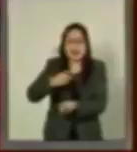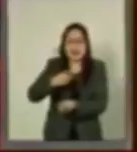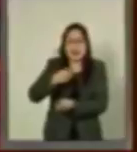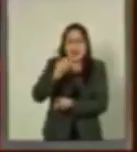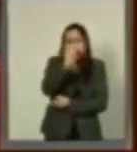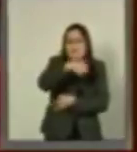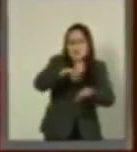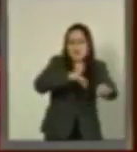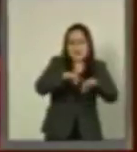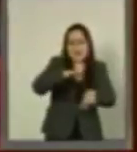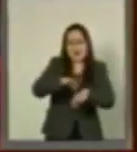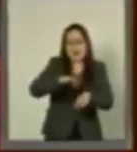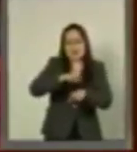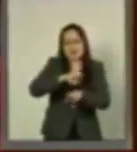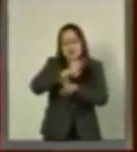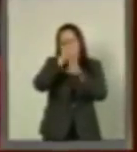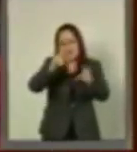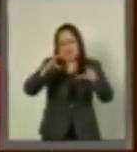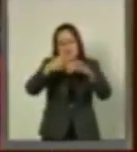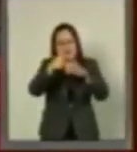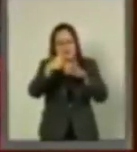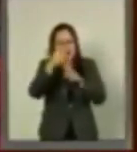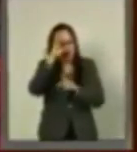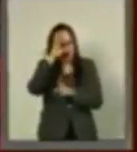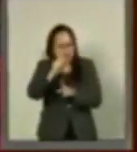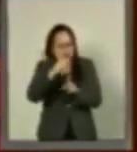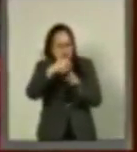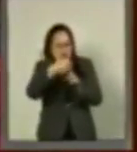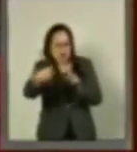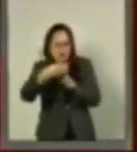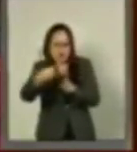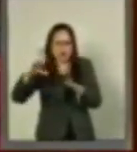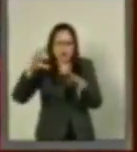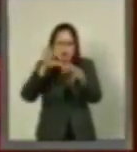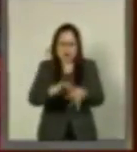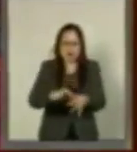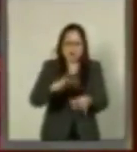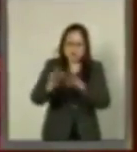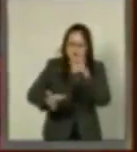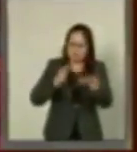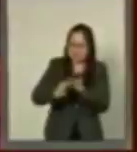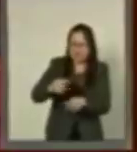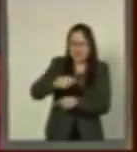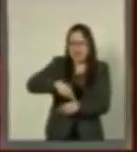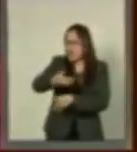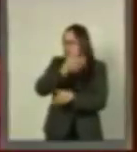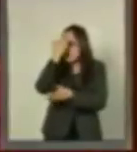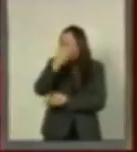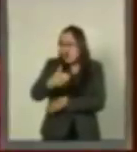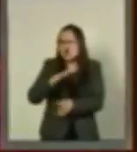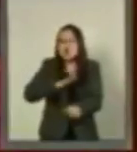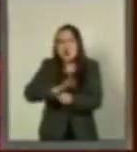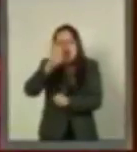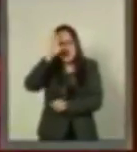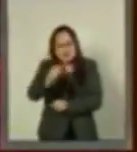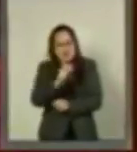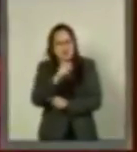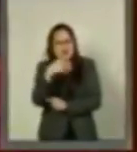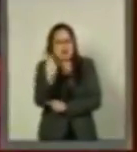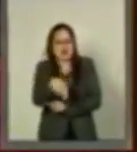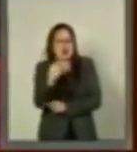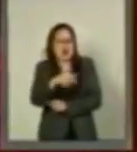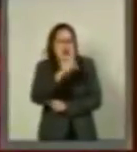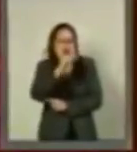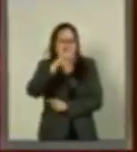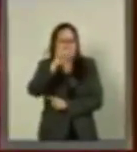blancas con la ignorancia del término de los usos, de los términos arcaicos, porque ni siquiera conocen lo que significa la trata de